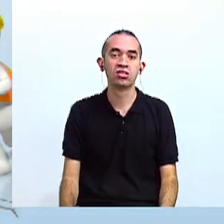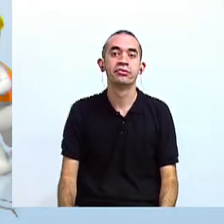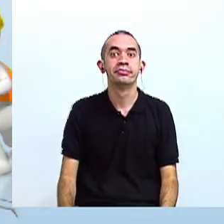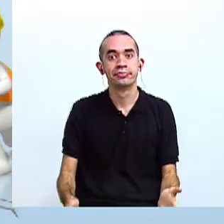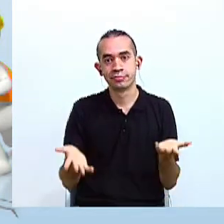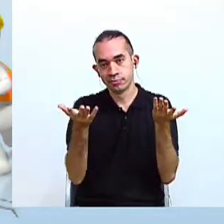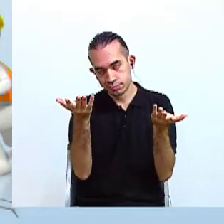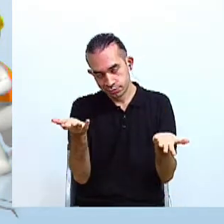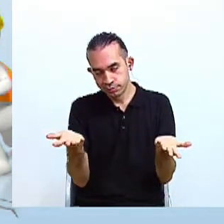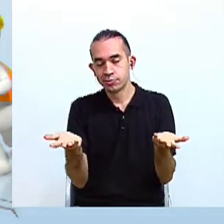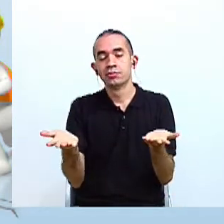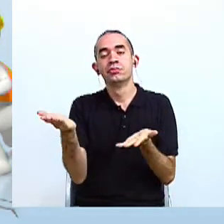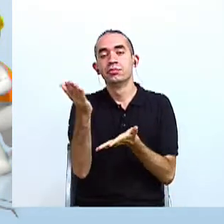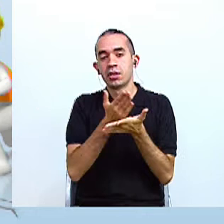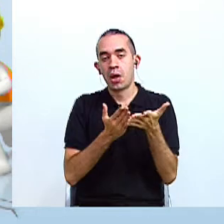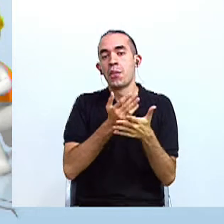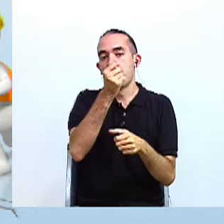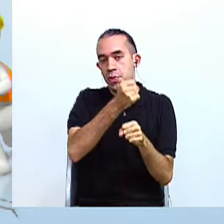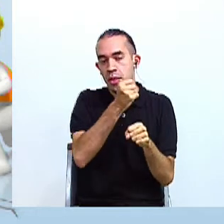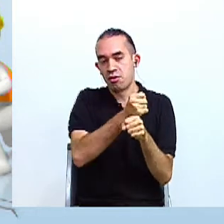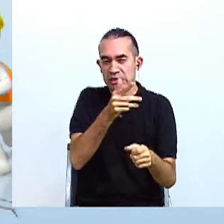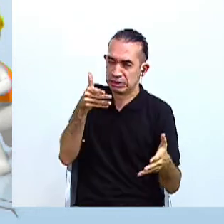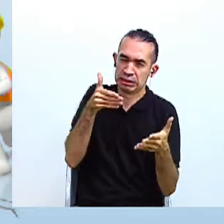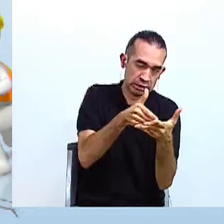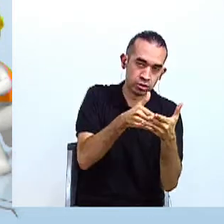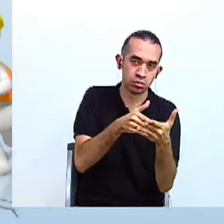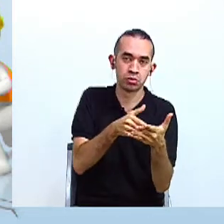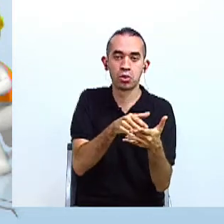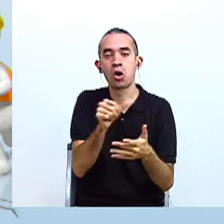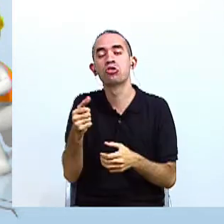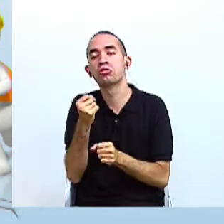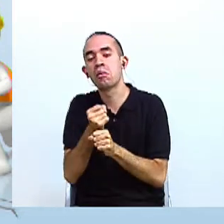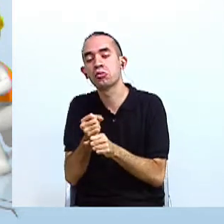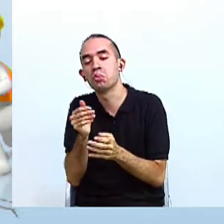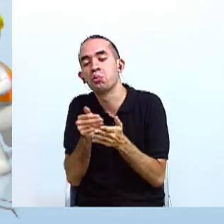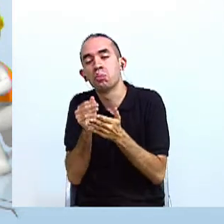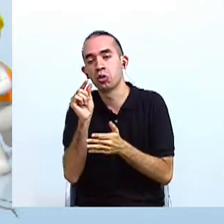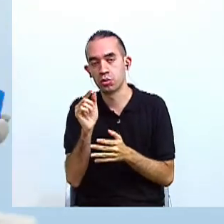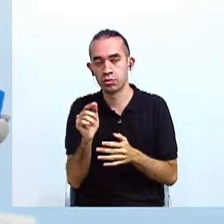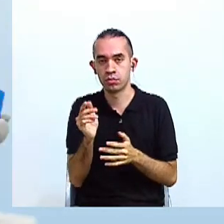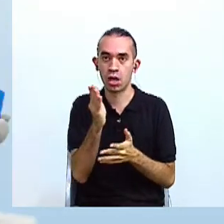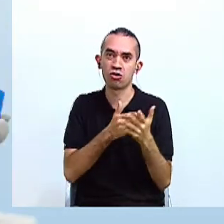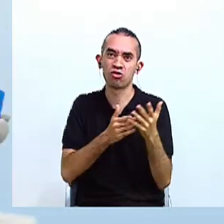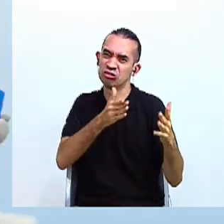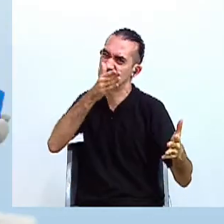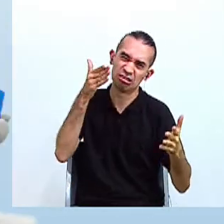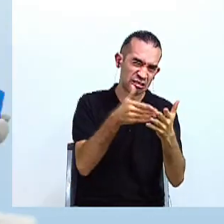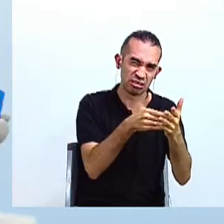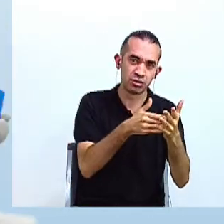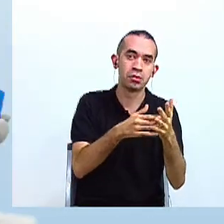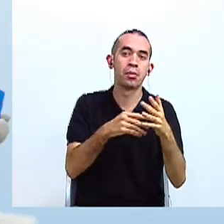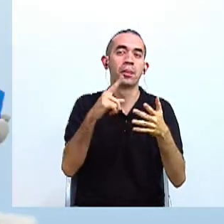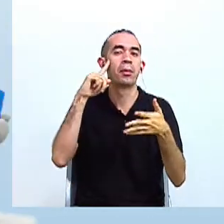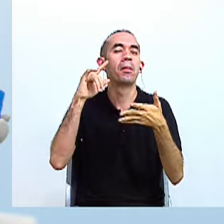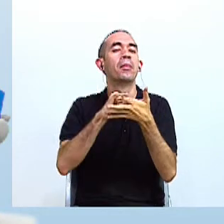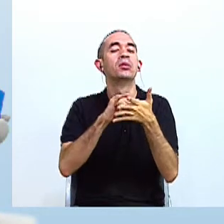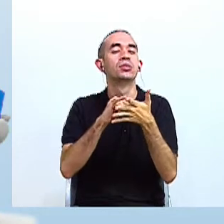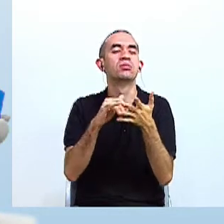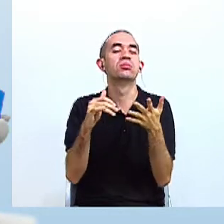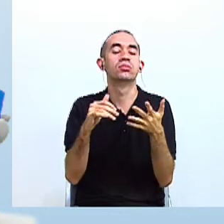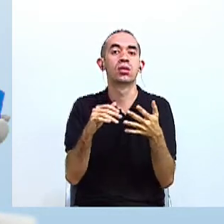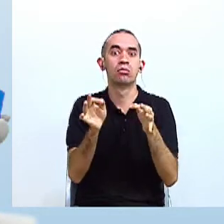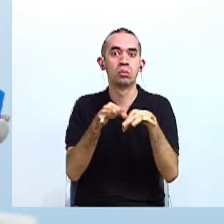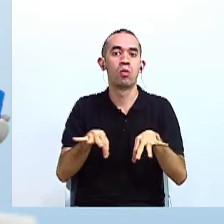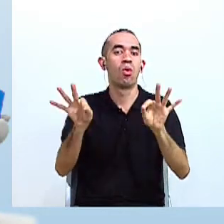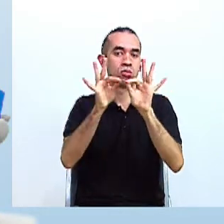que existen trabajos que afectan más el medio ambiente que otros, algunos más significativos. Por eso es importante